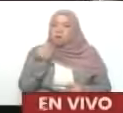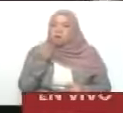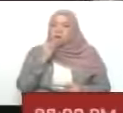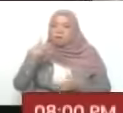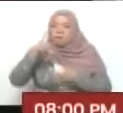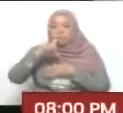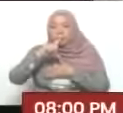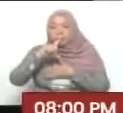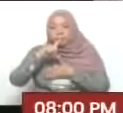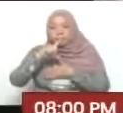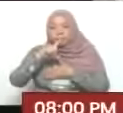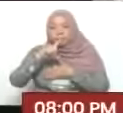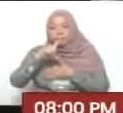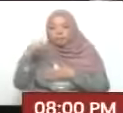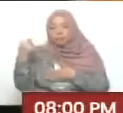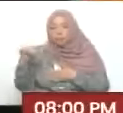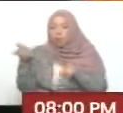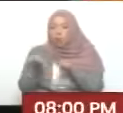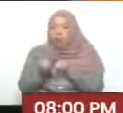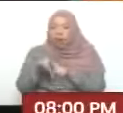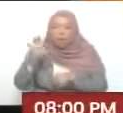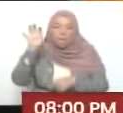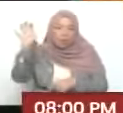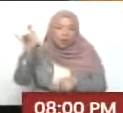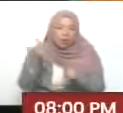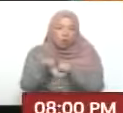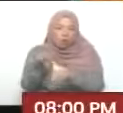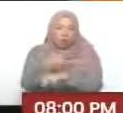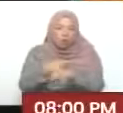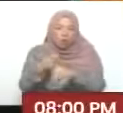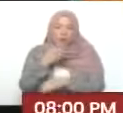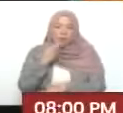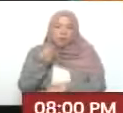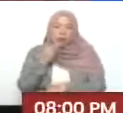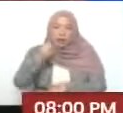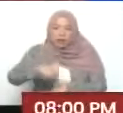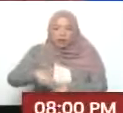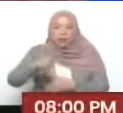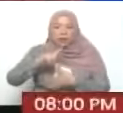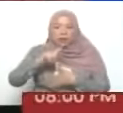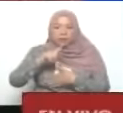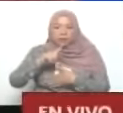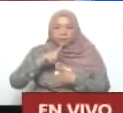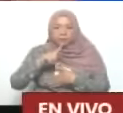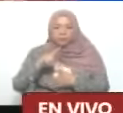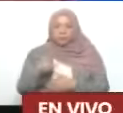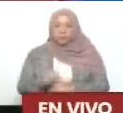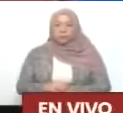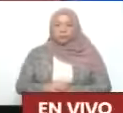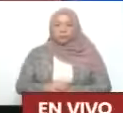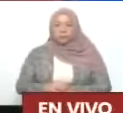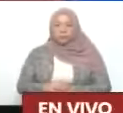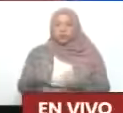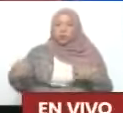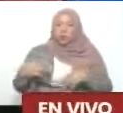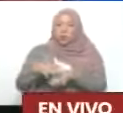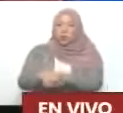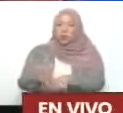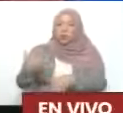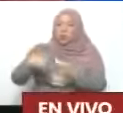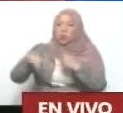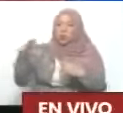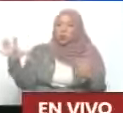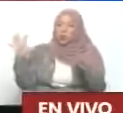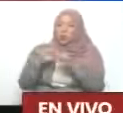Latina. Correcto. Recuerda, vamos a destruir la Unión de América Latina. Vamos a destruir la ligazón, la integración y el camino de